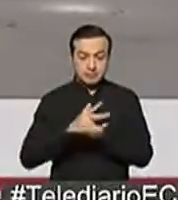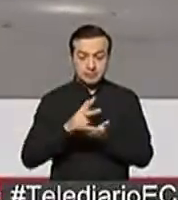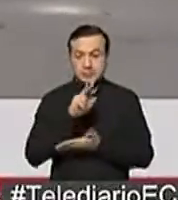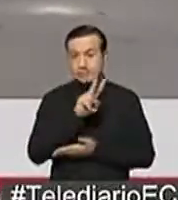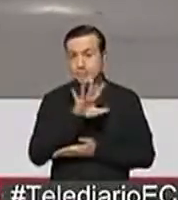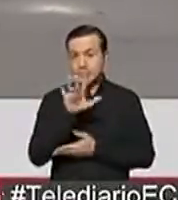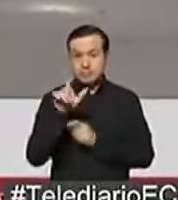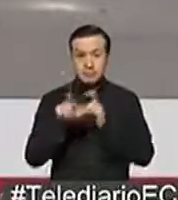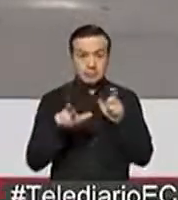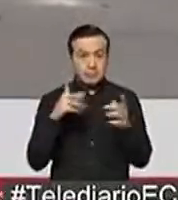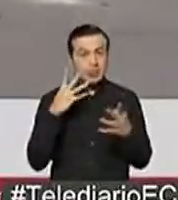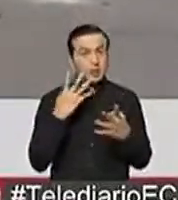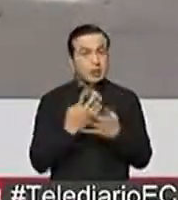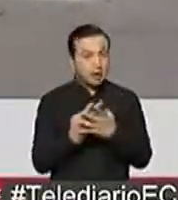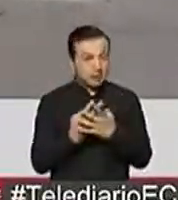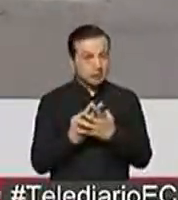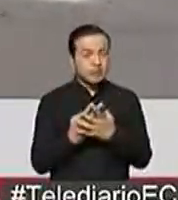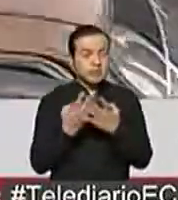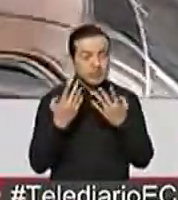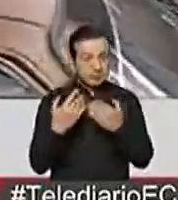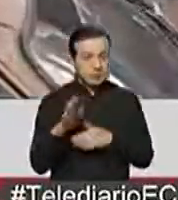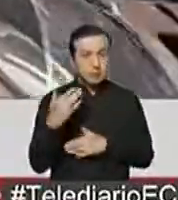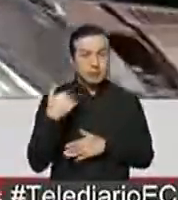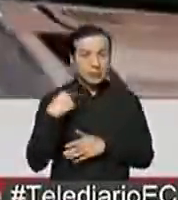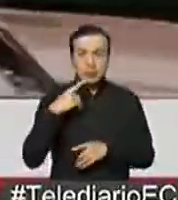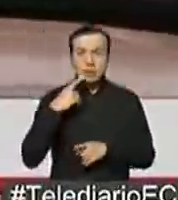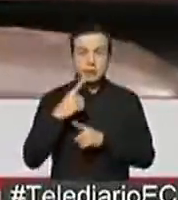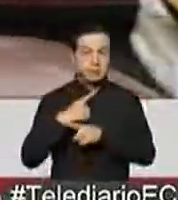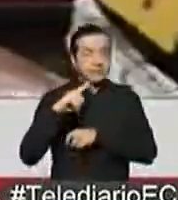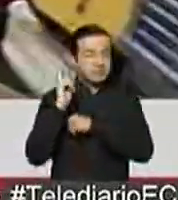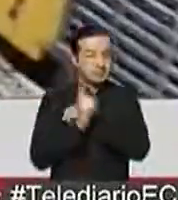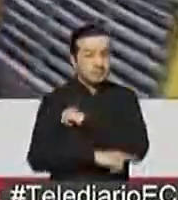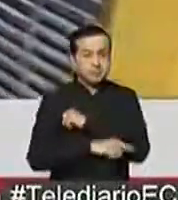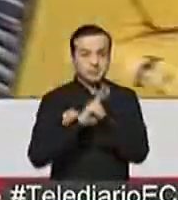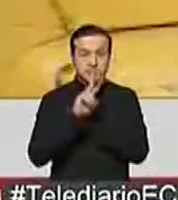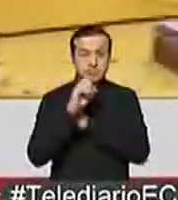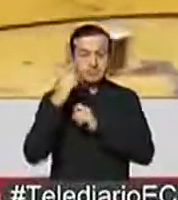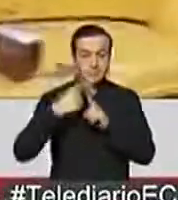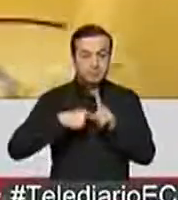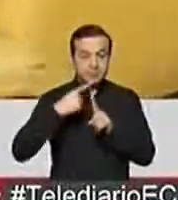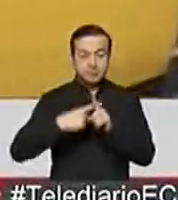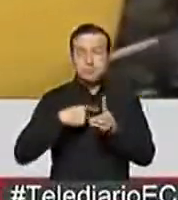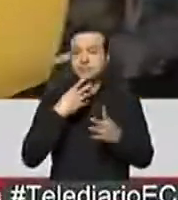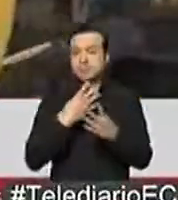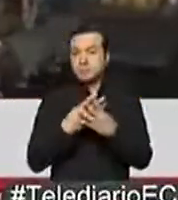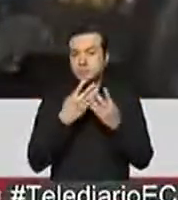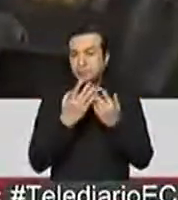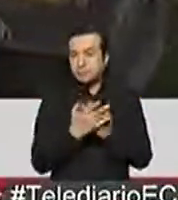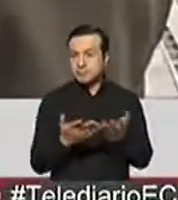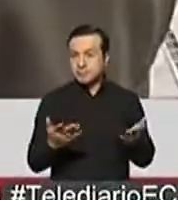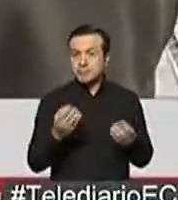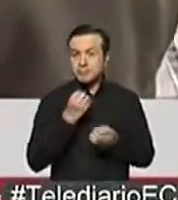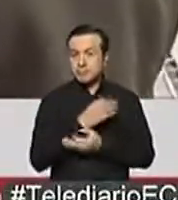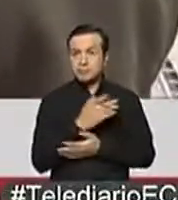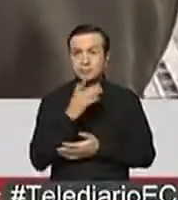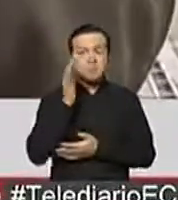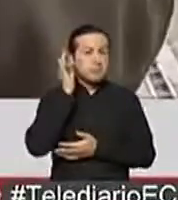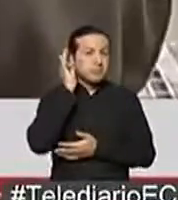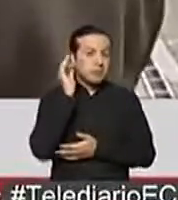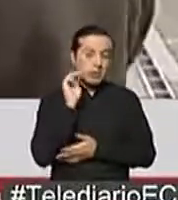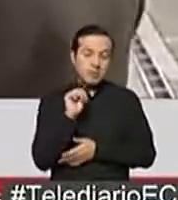personas detenidas por el delito de contrabando de combustibles cumplen una condena de 20 meses de privación de la libertad. Así lo señala Maribel